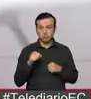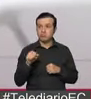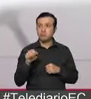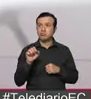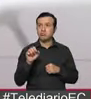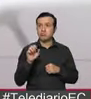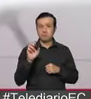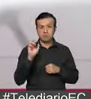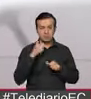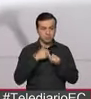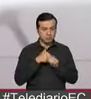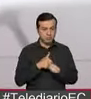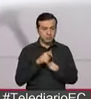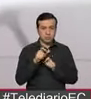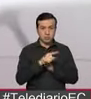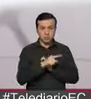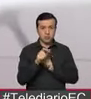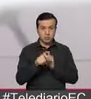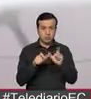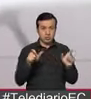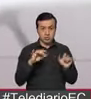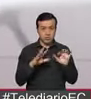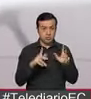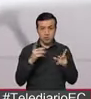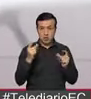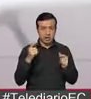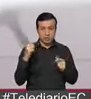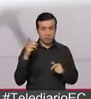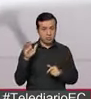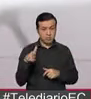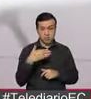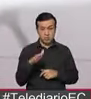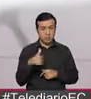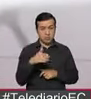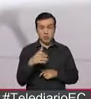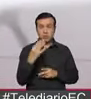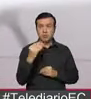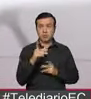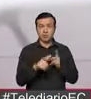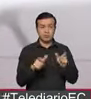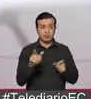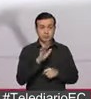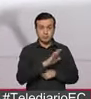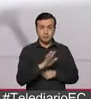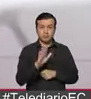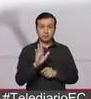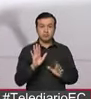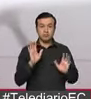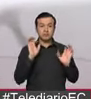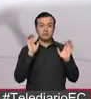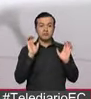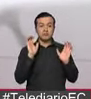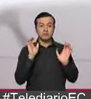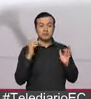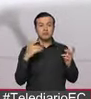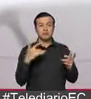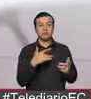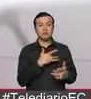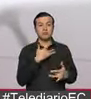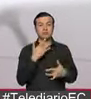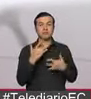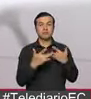hizo un seguimiento a las personas que cometieron este hecho la mayoría de ciudadanos se quedan impávidos ante la situación